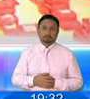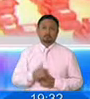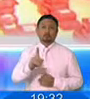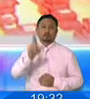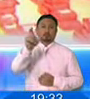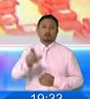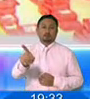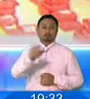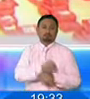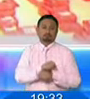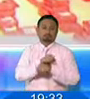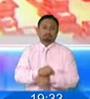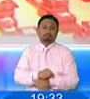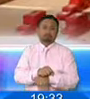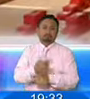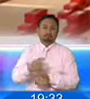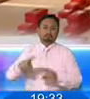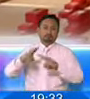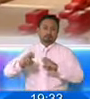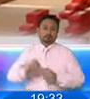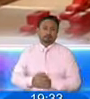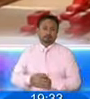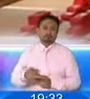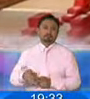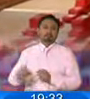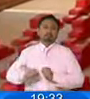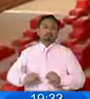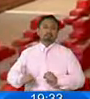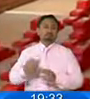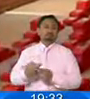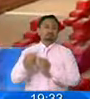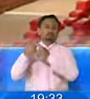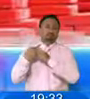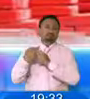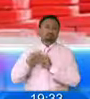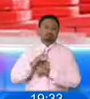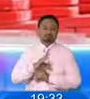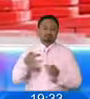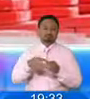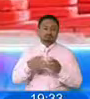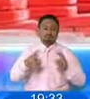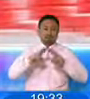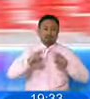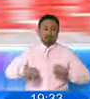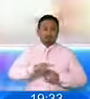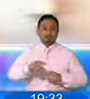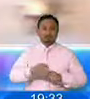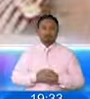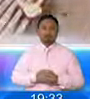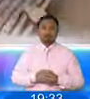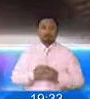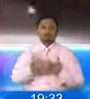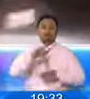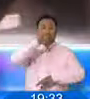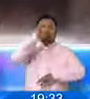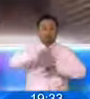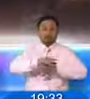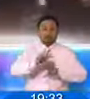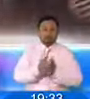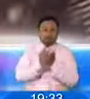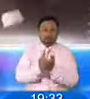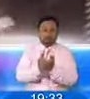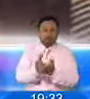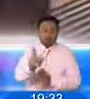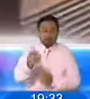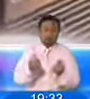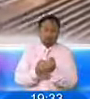persona fue detenida para investigaciones. El operativo estuvo a cargo de la Unidad de Inteligencia de Puertos y Aeropuertos, con el apoyo